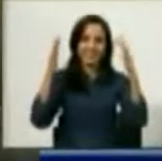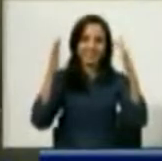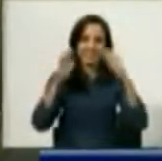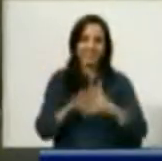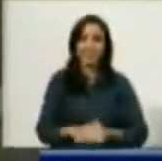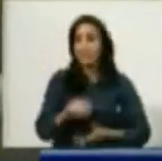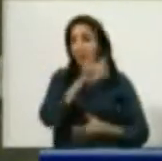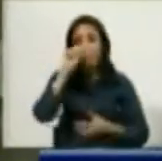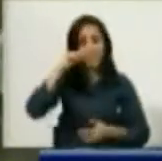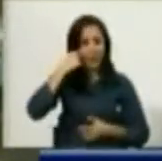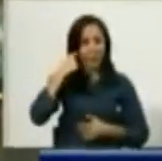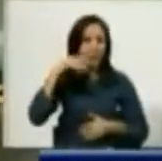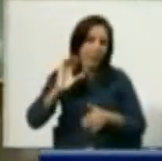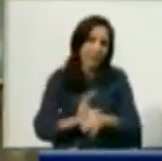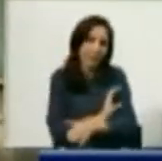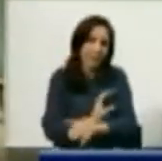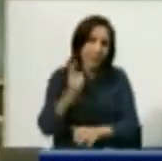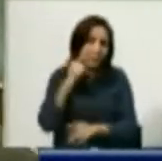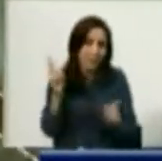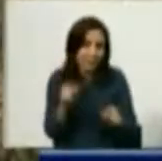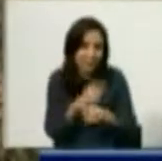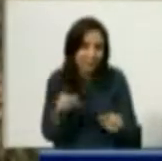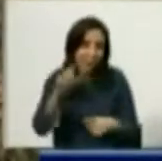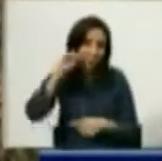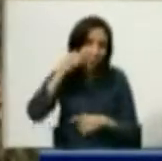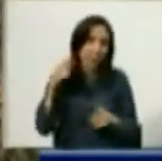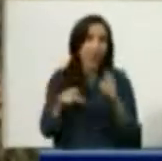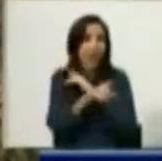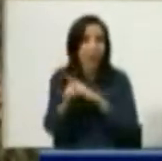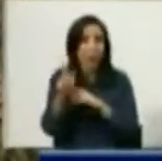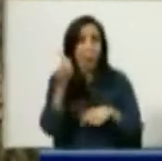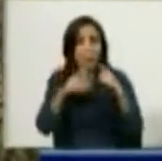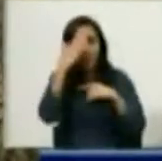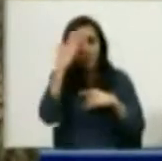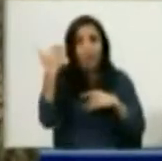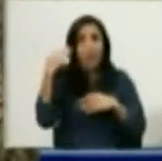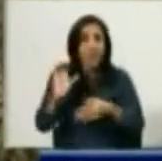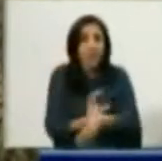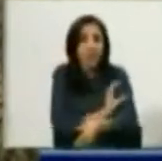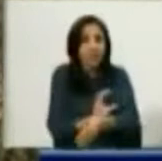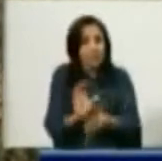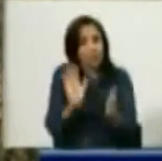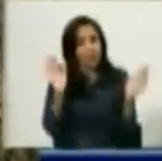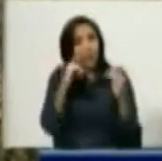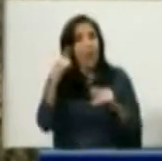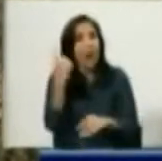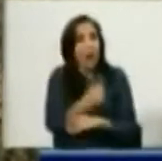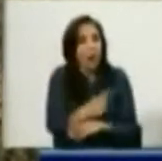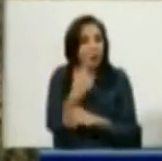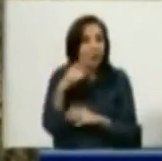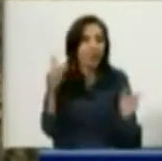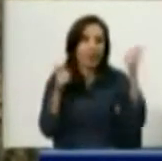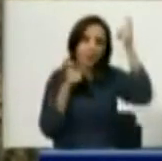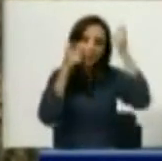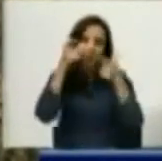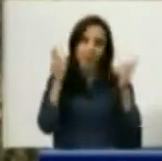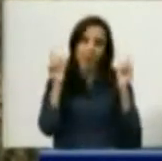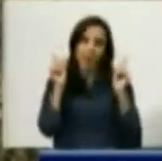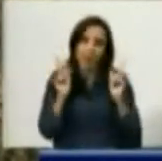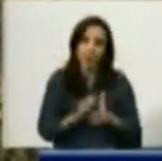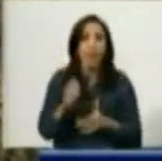para recordarlo nada más para los que se les olvida lo que la orden que nos dio Hugo Chávez